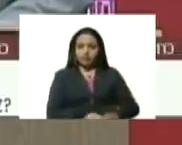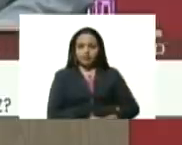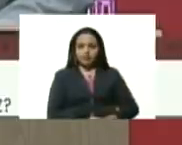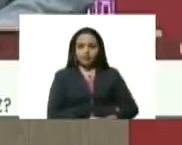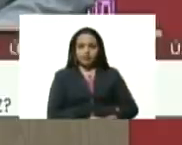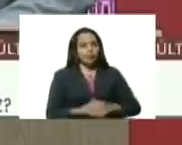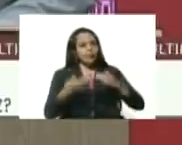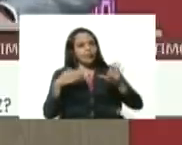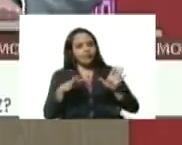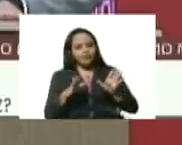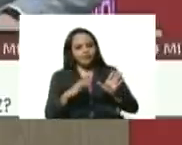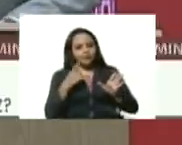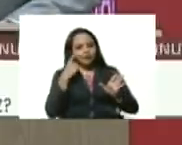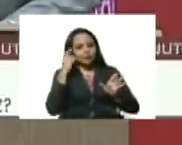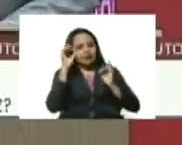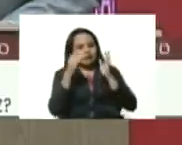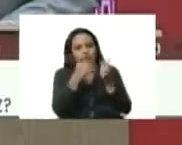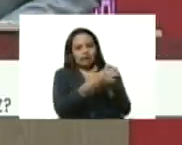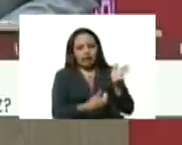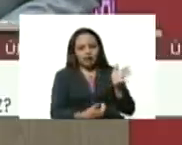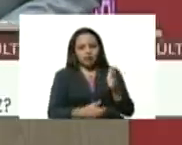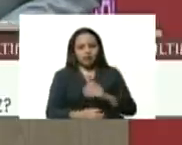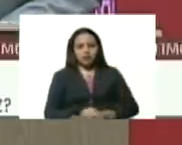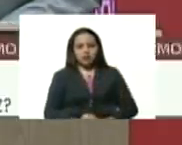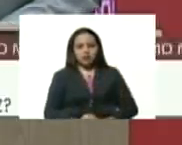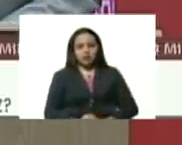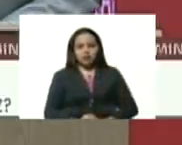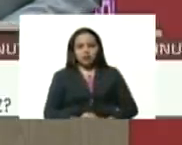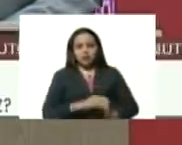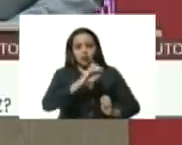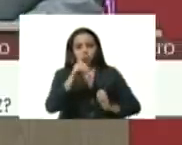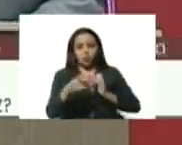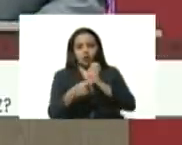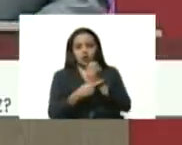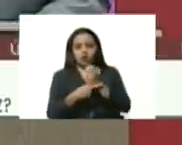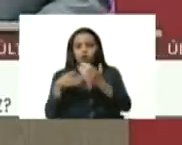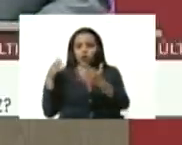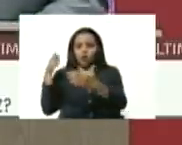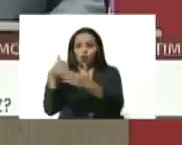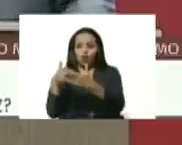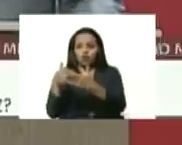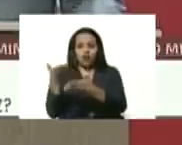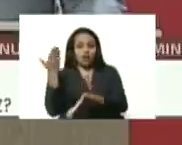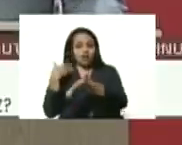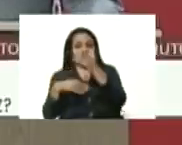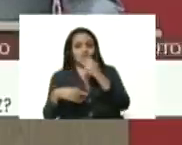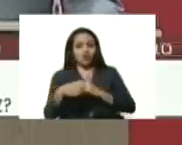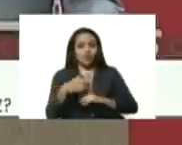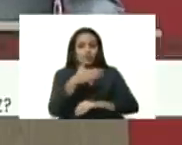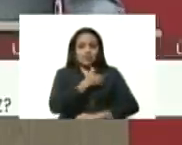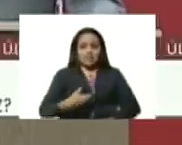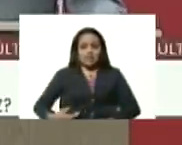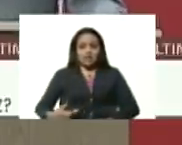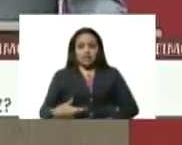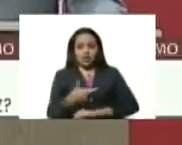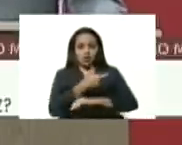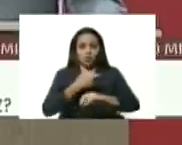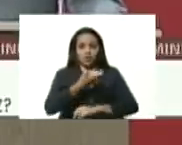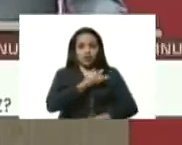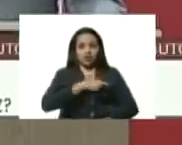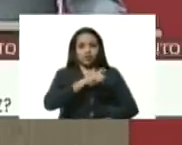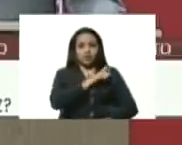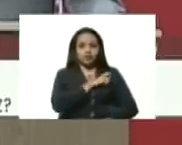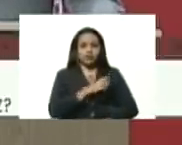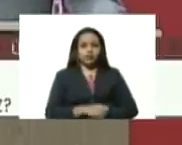supuesta carta, de insultos de Juan Guaidó contra un expresidente del gobierno de España, el expresidente José